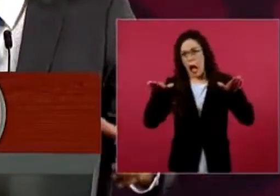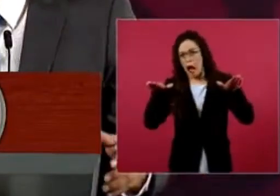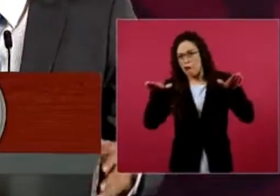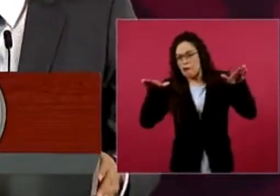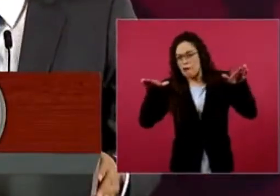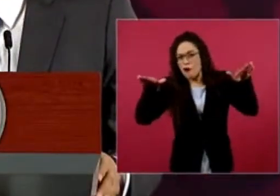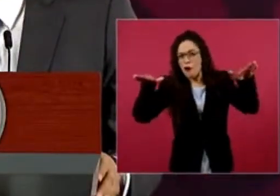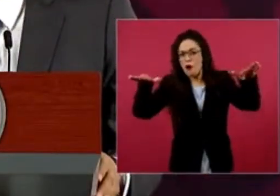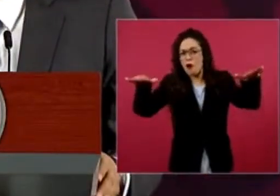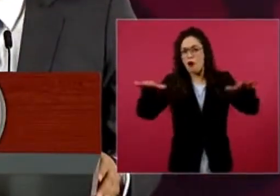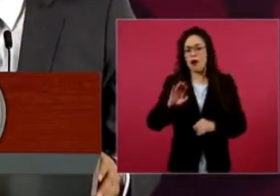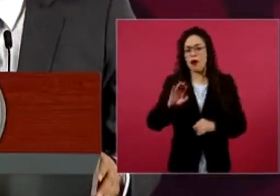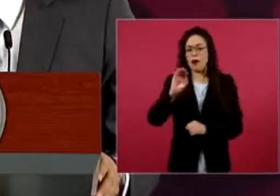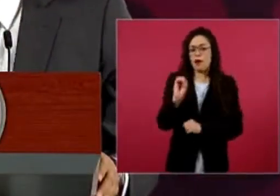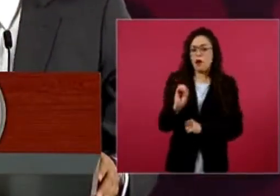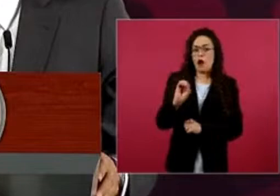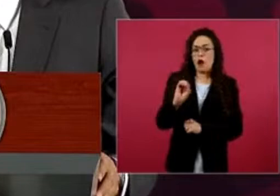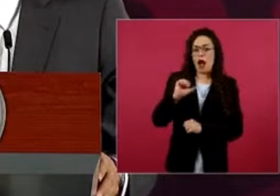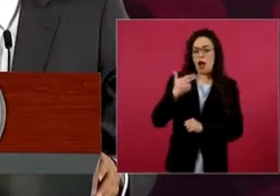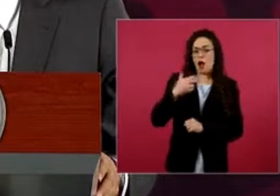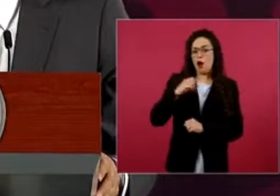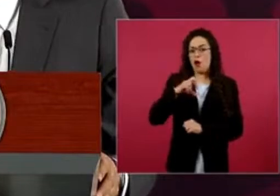cajas de ahorro especial,